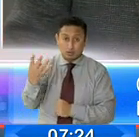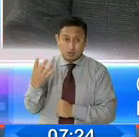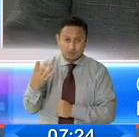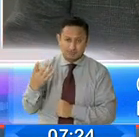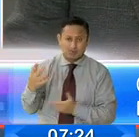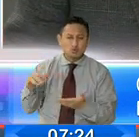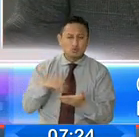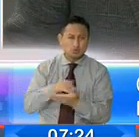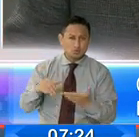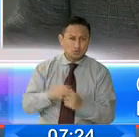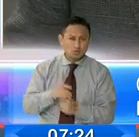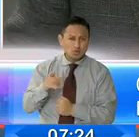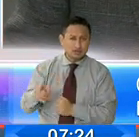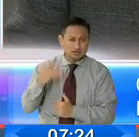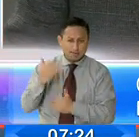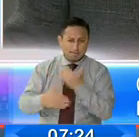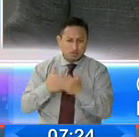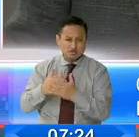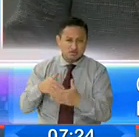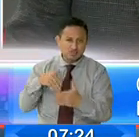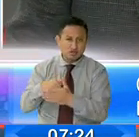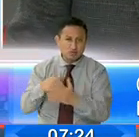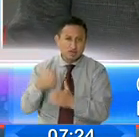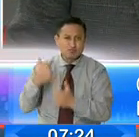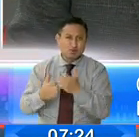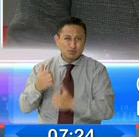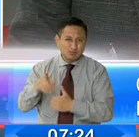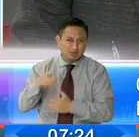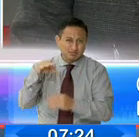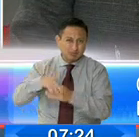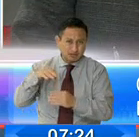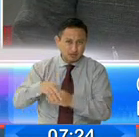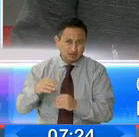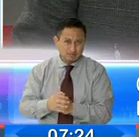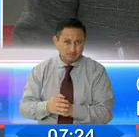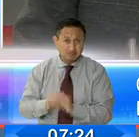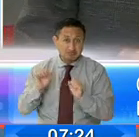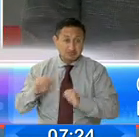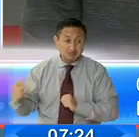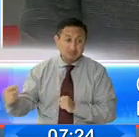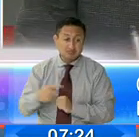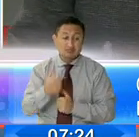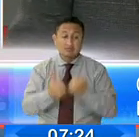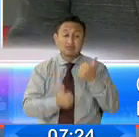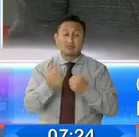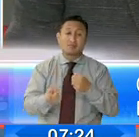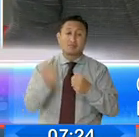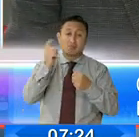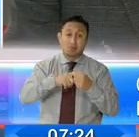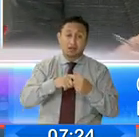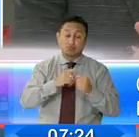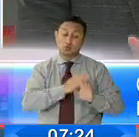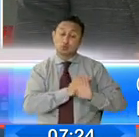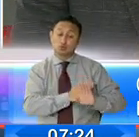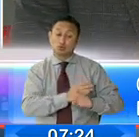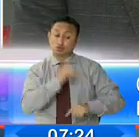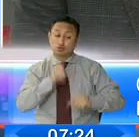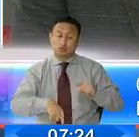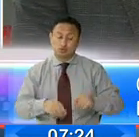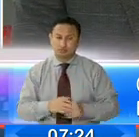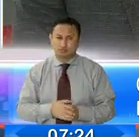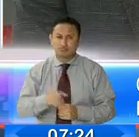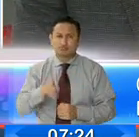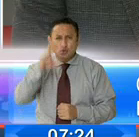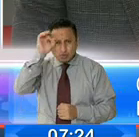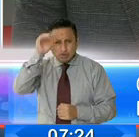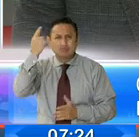que entorpecen y boicotean el proceso electoral para impedir la inscripción de la candidatura de Noboa.